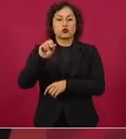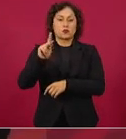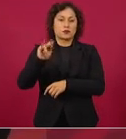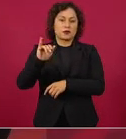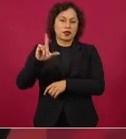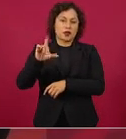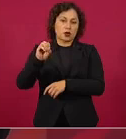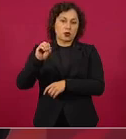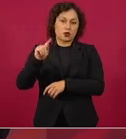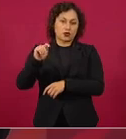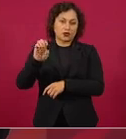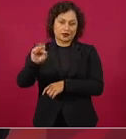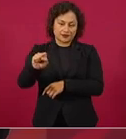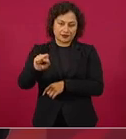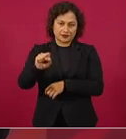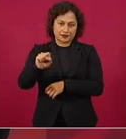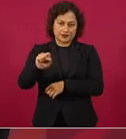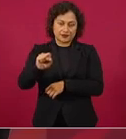Lo recomiendo.